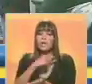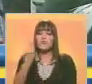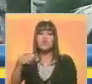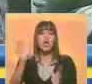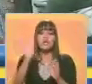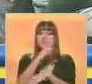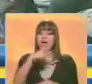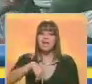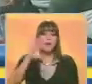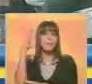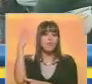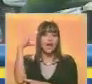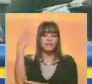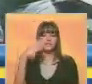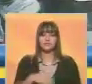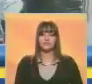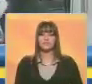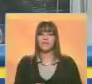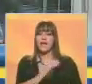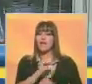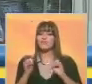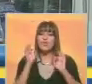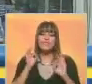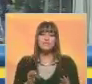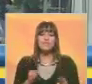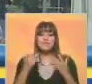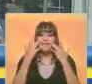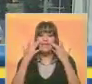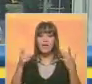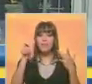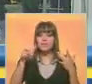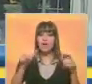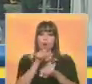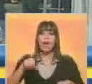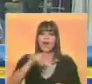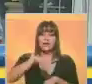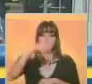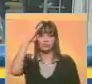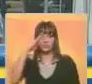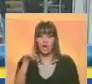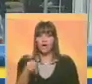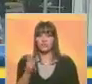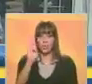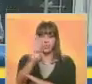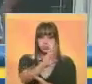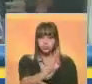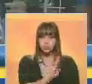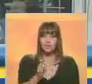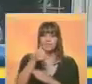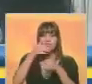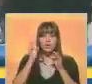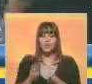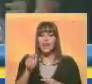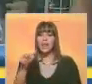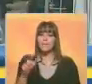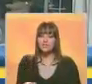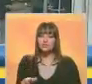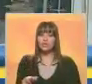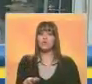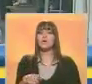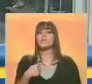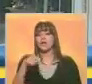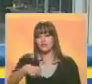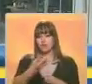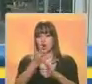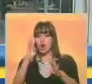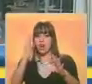ambulancia aunque aú no habido pronunciamiento oficial se puede observar que efectivos de la guardia nacional se encuentran la seguridad de las personas que están